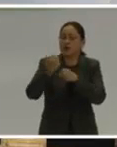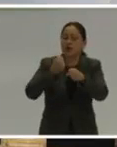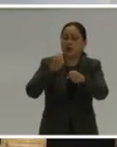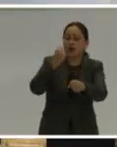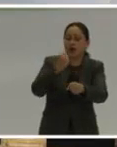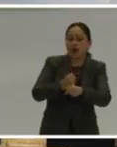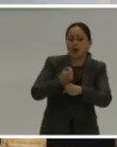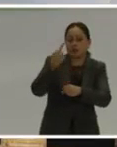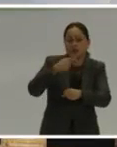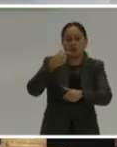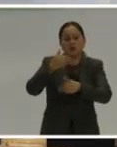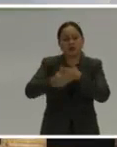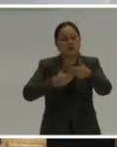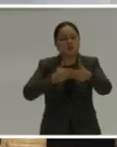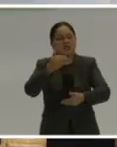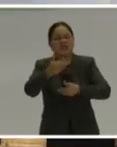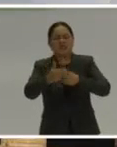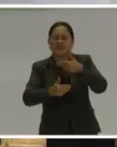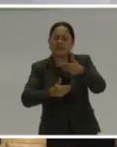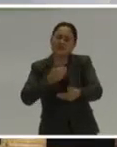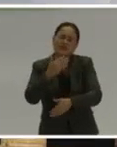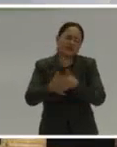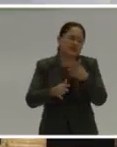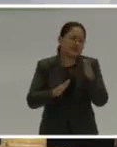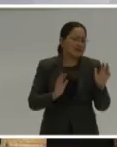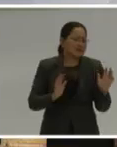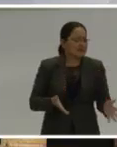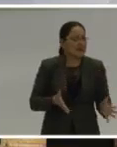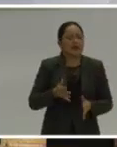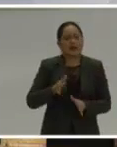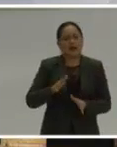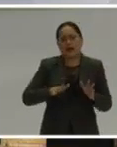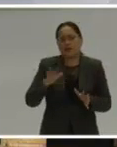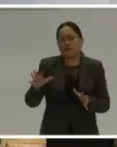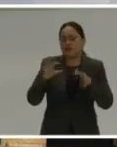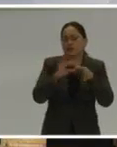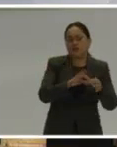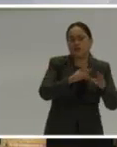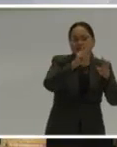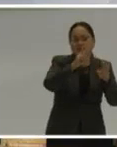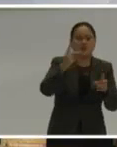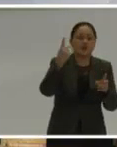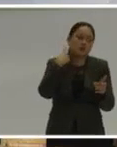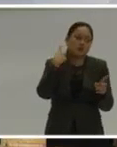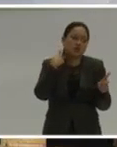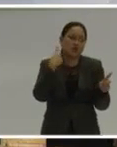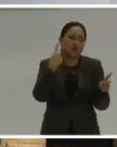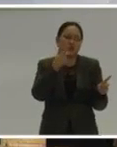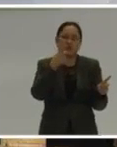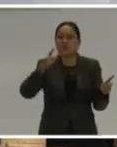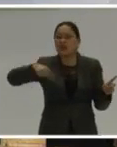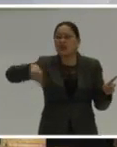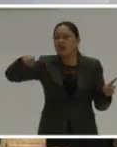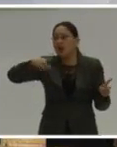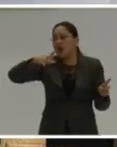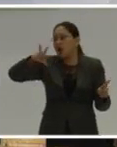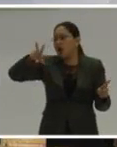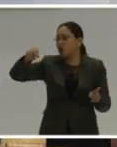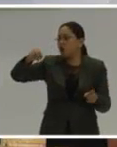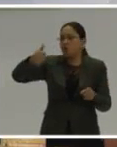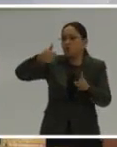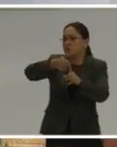Y a veces cuando se politiza, votan por el no a las autonomías,